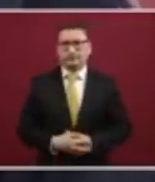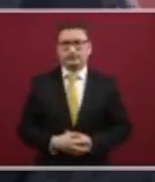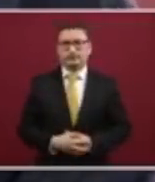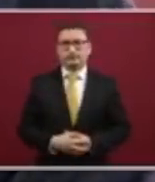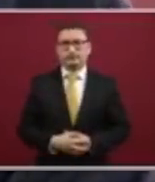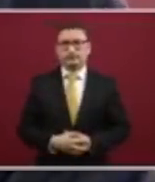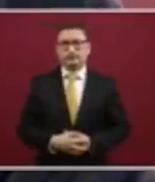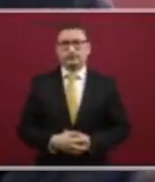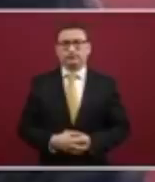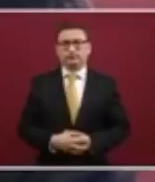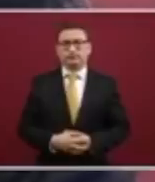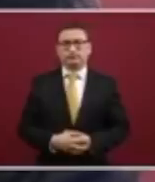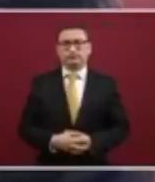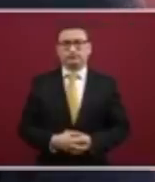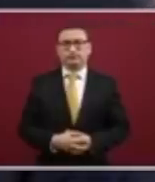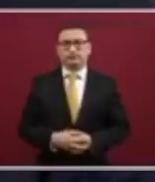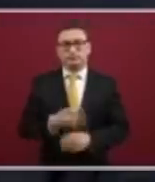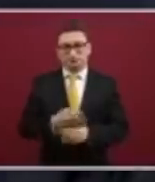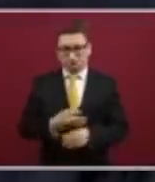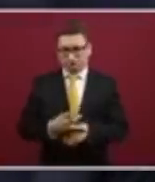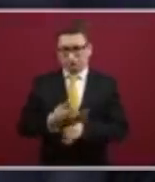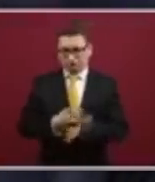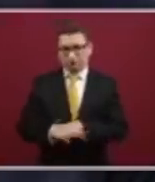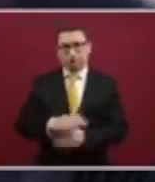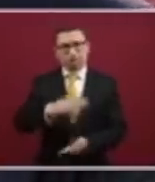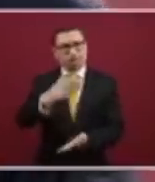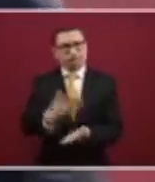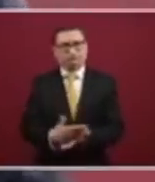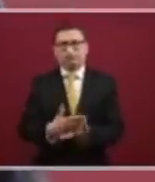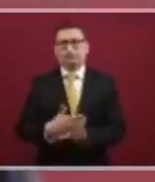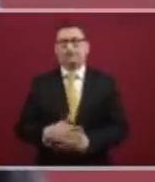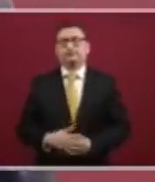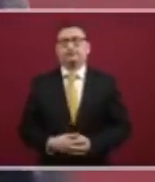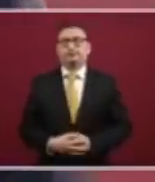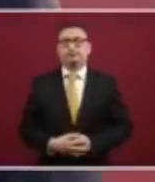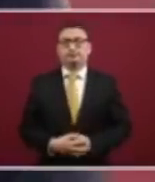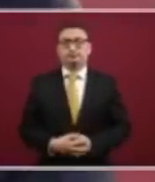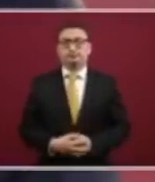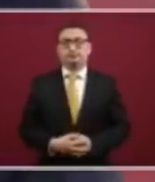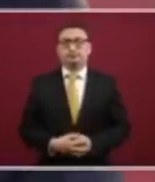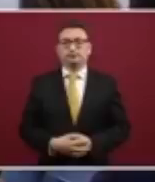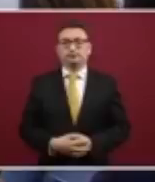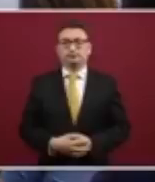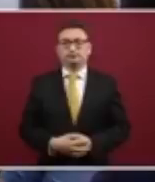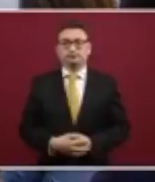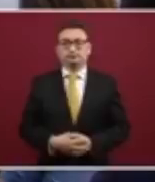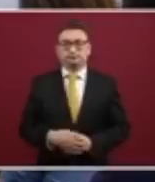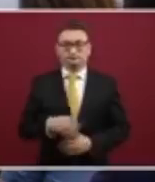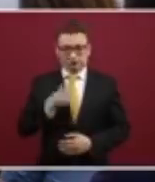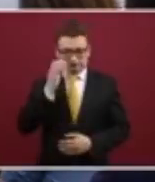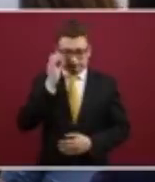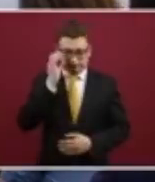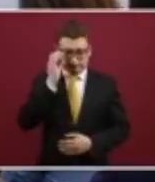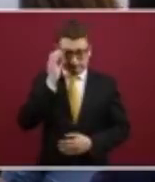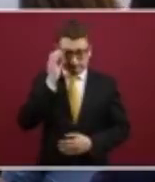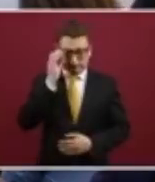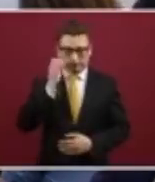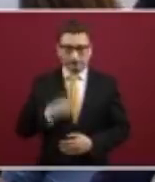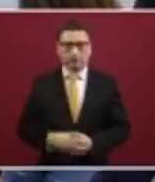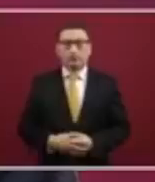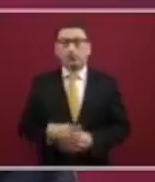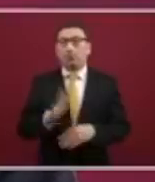Por lo pronto lo detenemos, porque también si empezamos con excepciones,